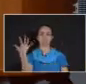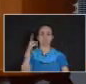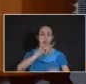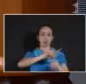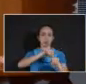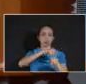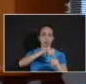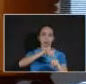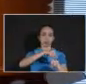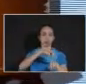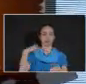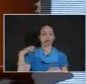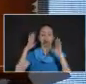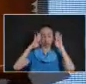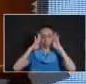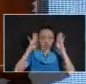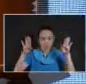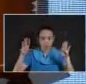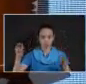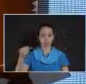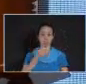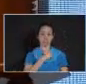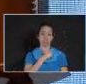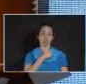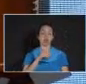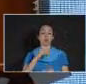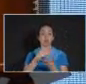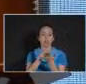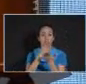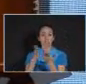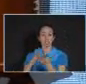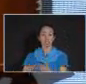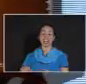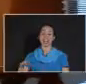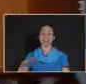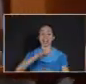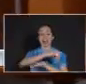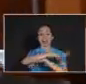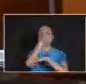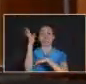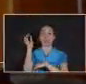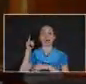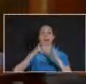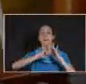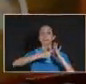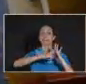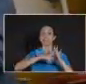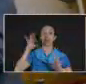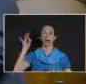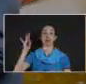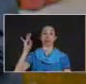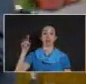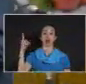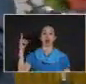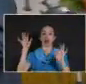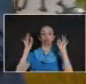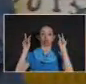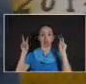esto que le quiero compartir. Yo en la mañana empecé a hablar acerca de un tema que,